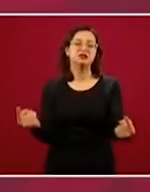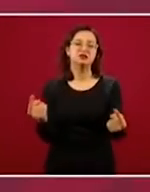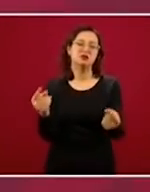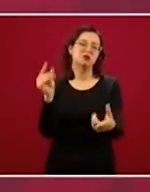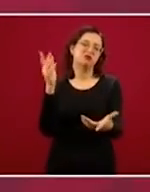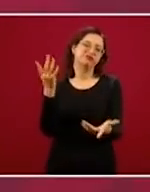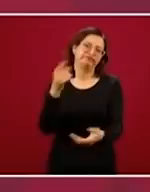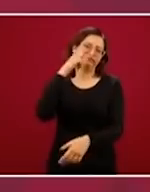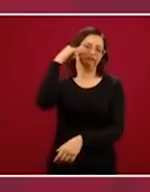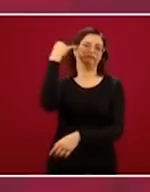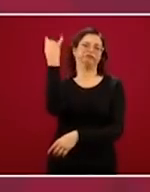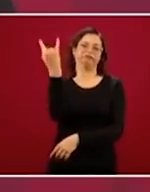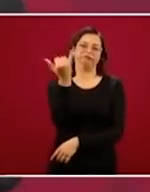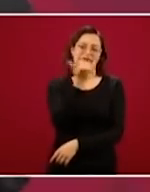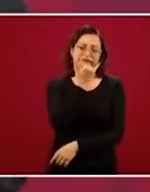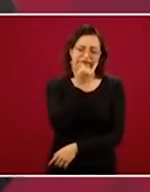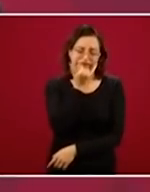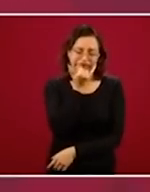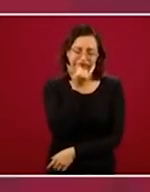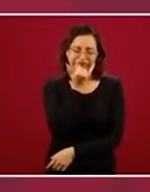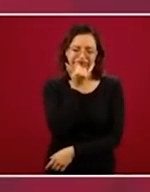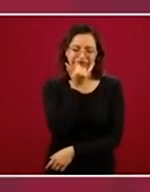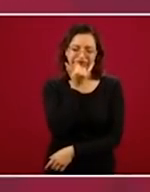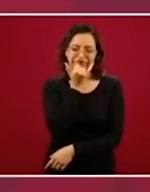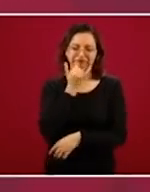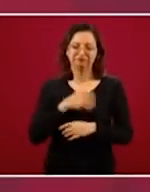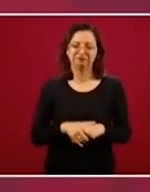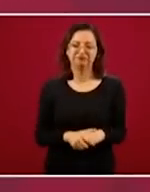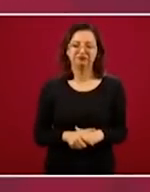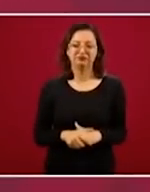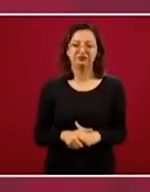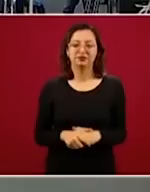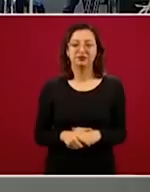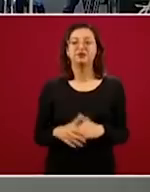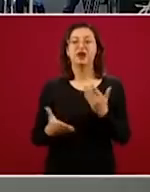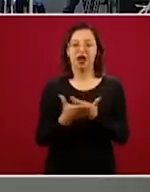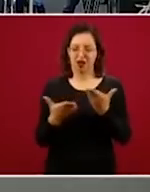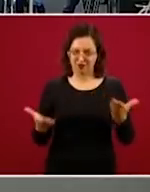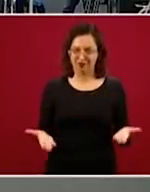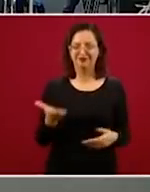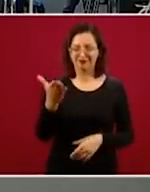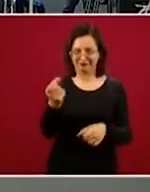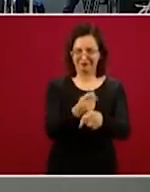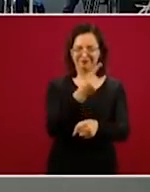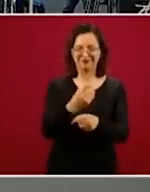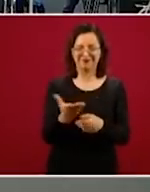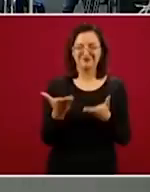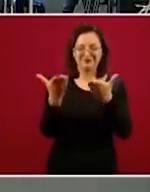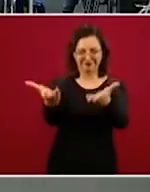la palabra s y ahora sí